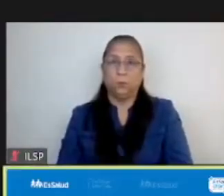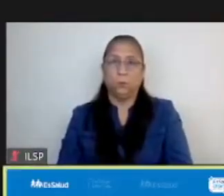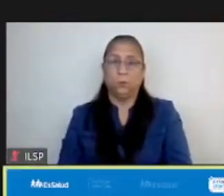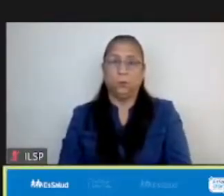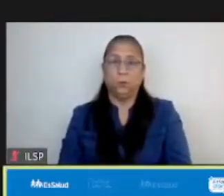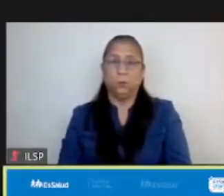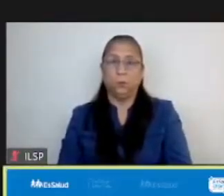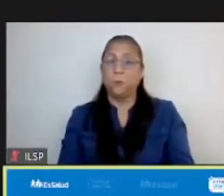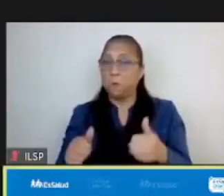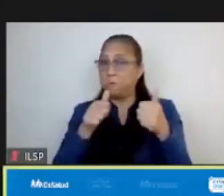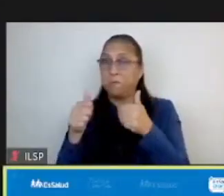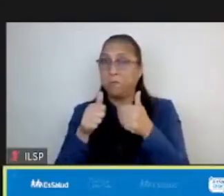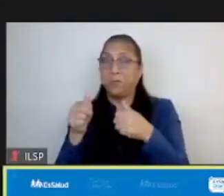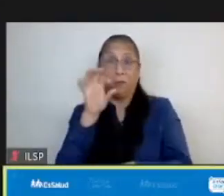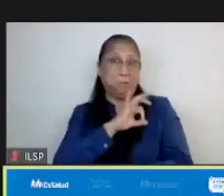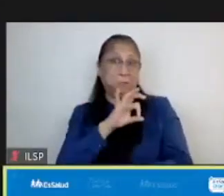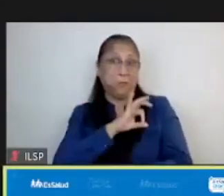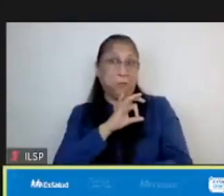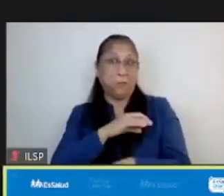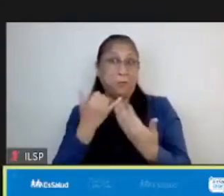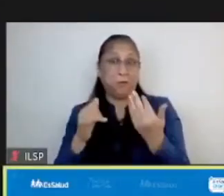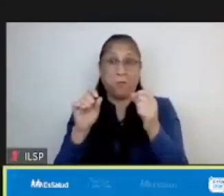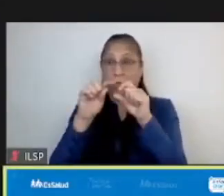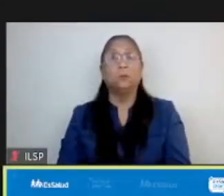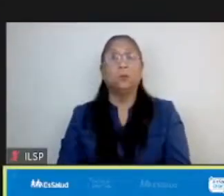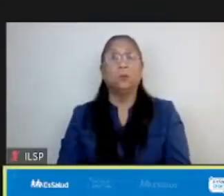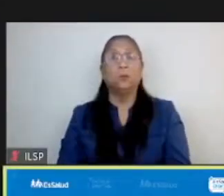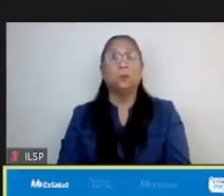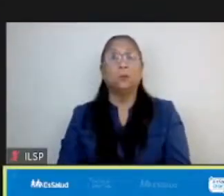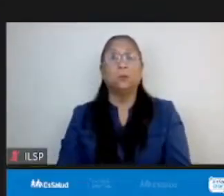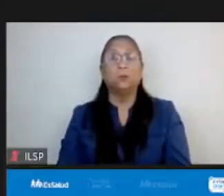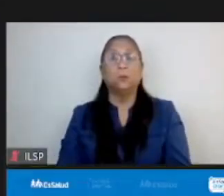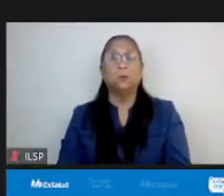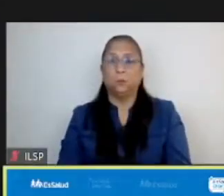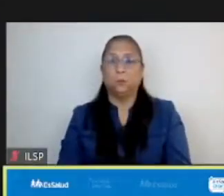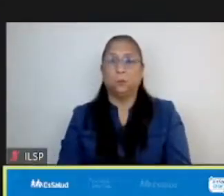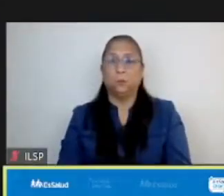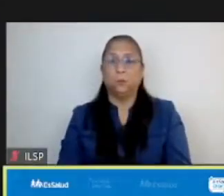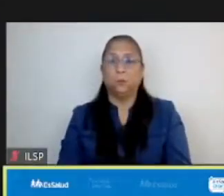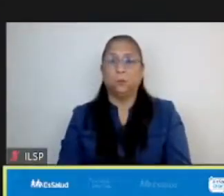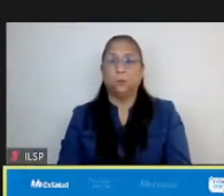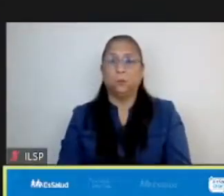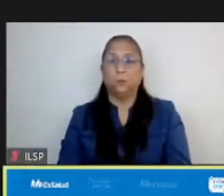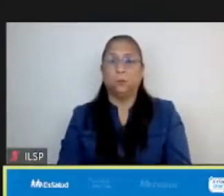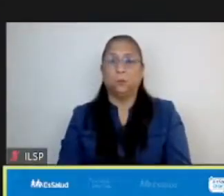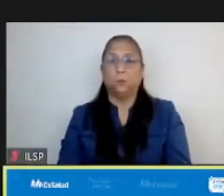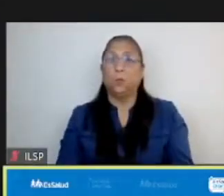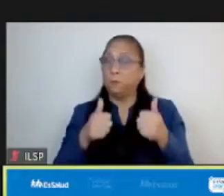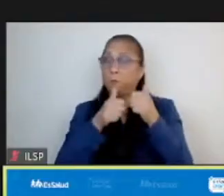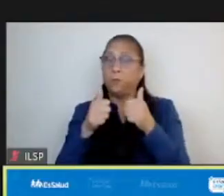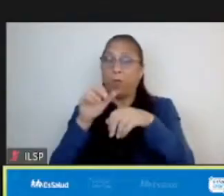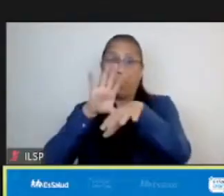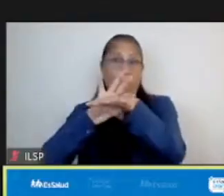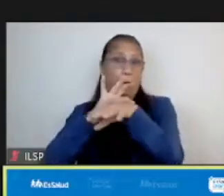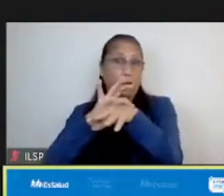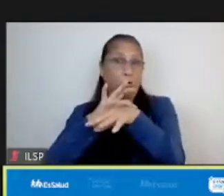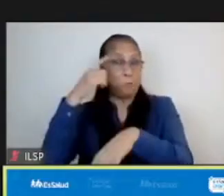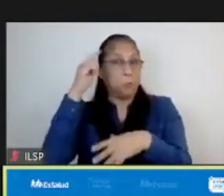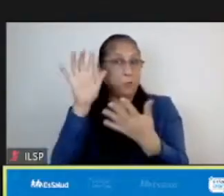Bien, aprovechen en realizar sus consultas. Gracias, Silvia. Muy bien, doctor. Creo que ya no tenemos